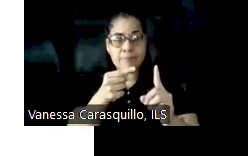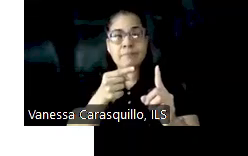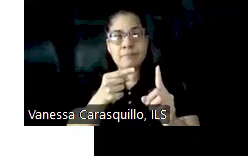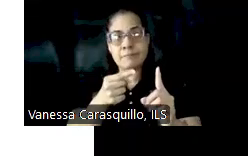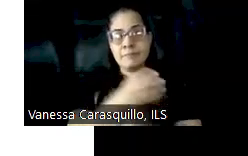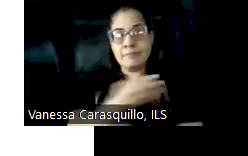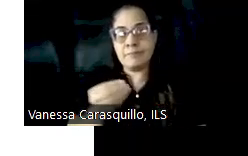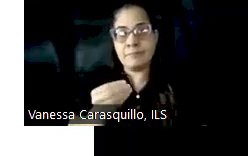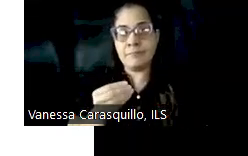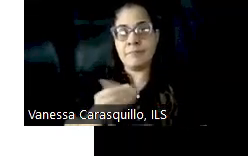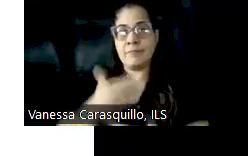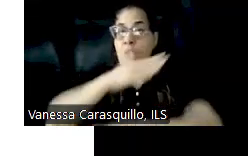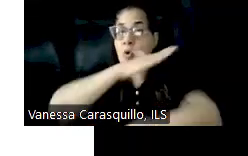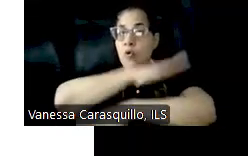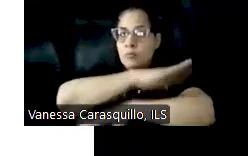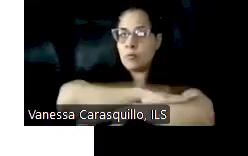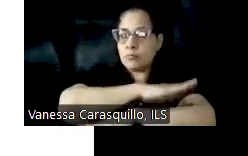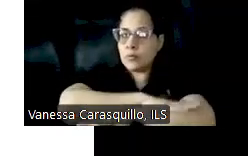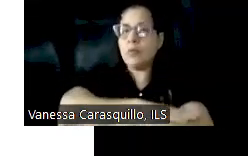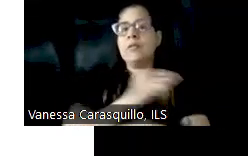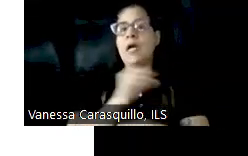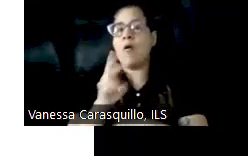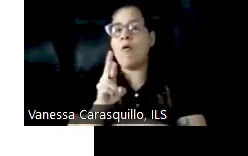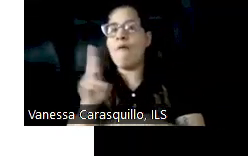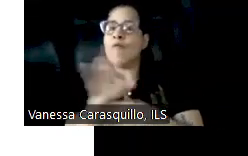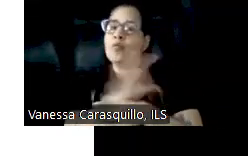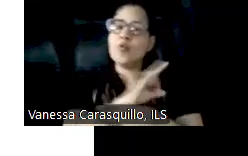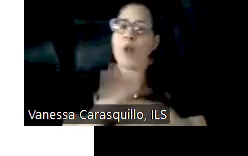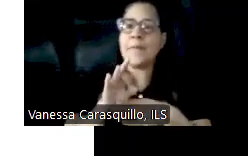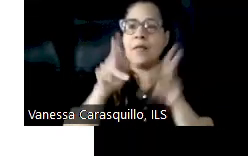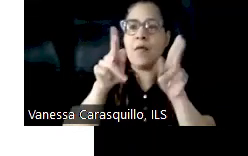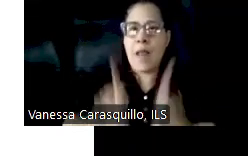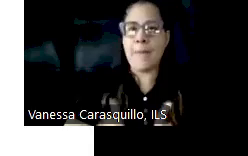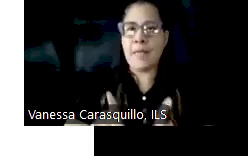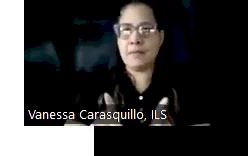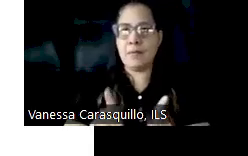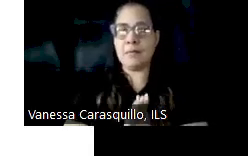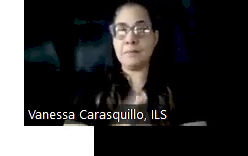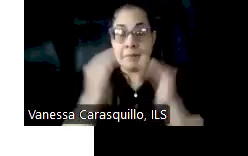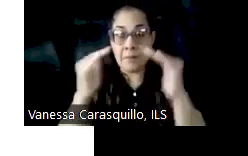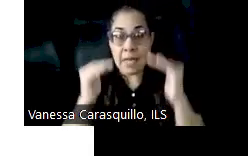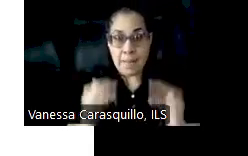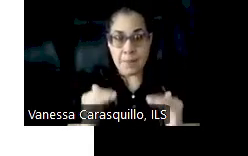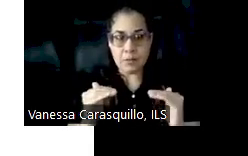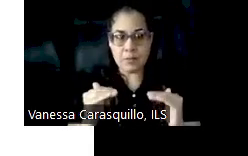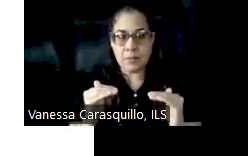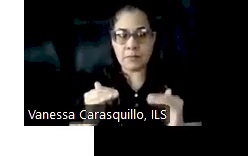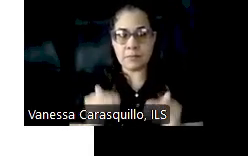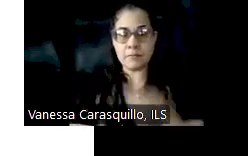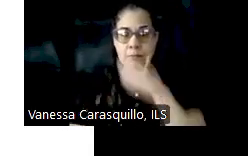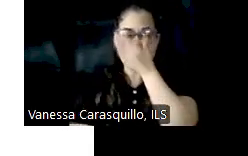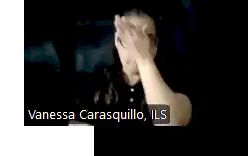la conducta o el funcionamiento de la persona. En la próxima diapositiva